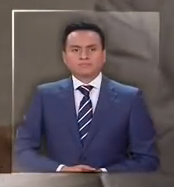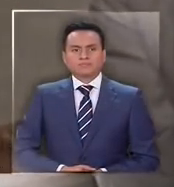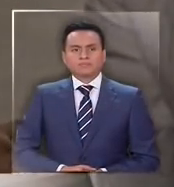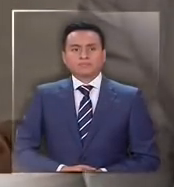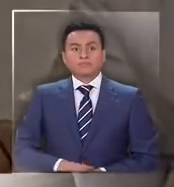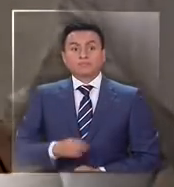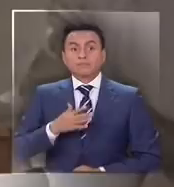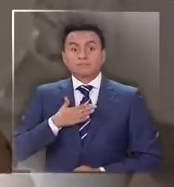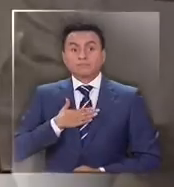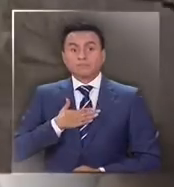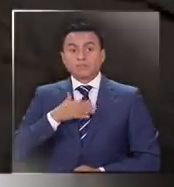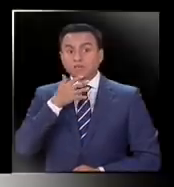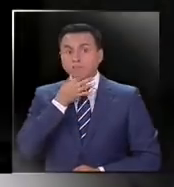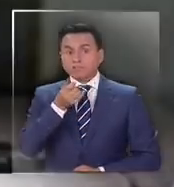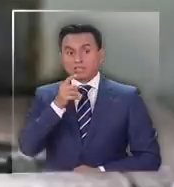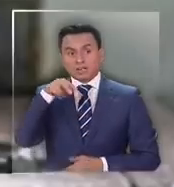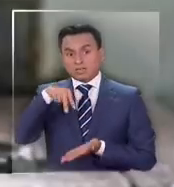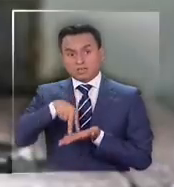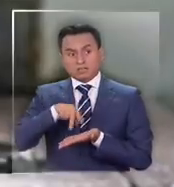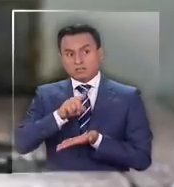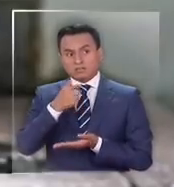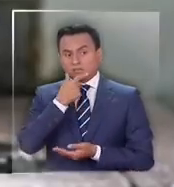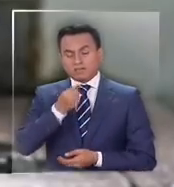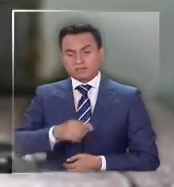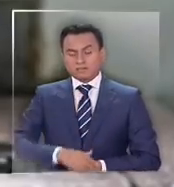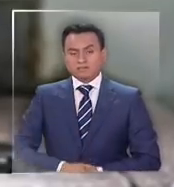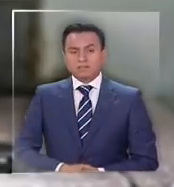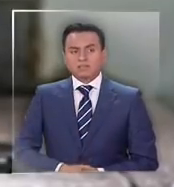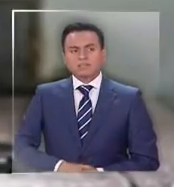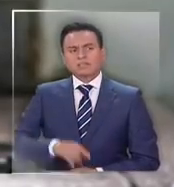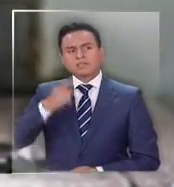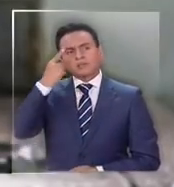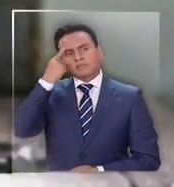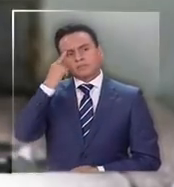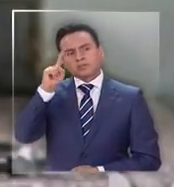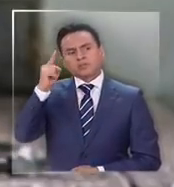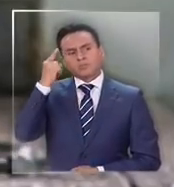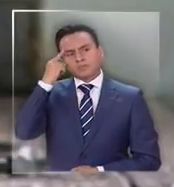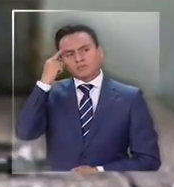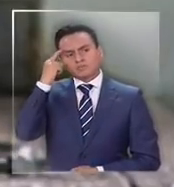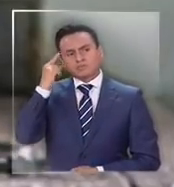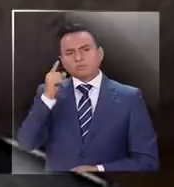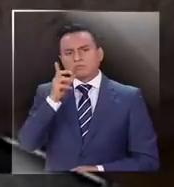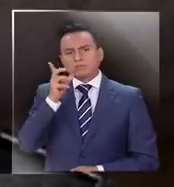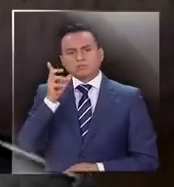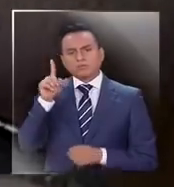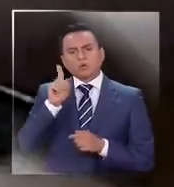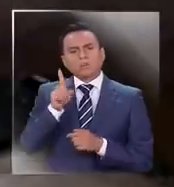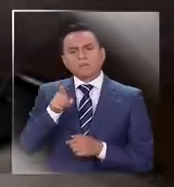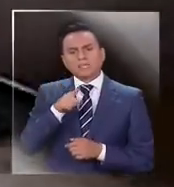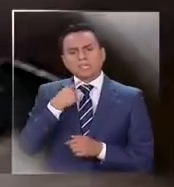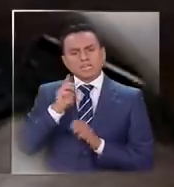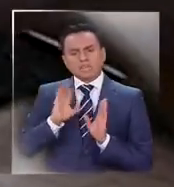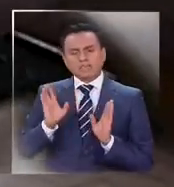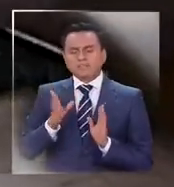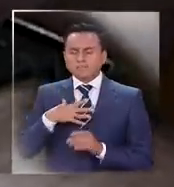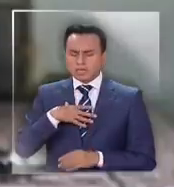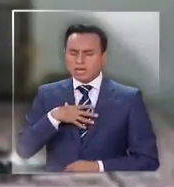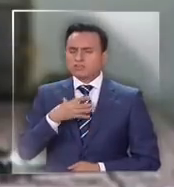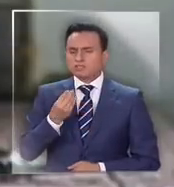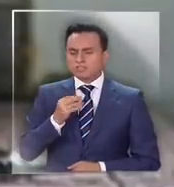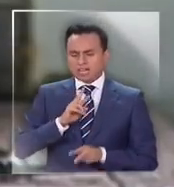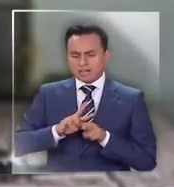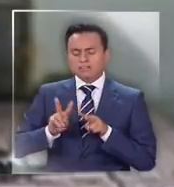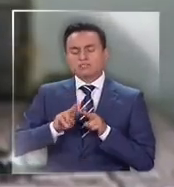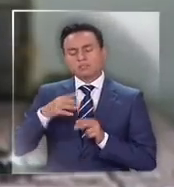Para mí no es fácil estar aquí, pero pienso que no tengo nada que perder. Tengo mucho miedo de lo que